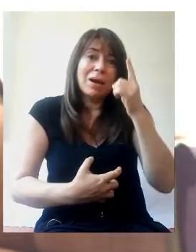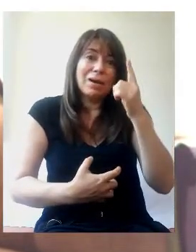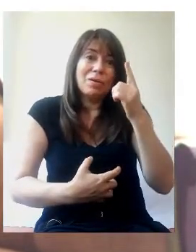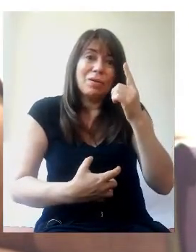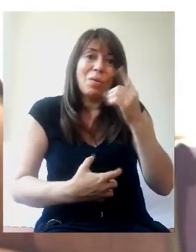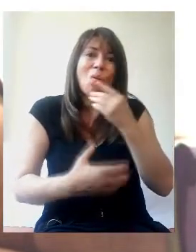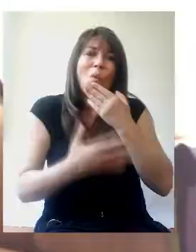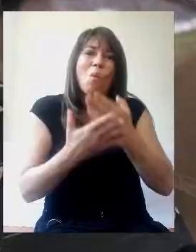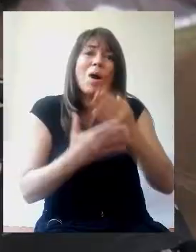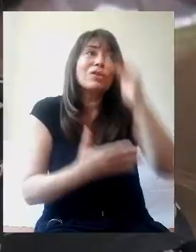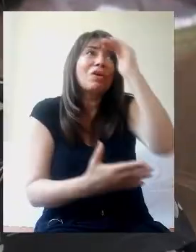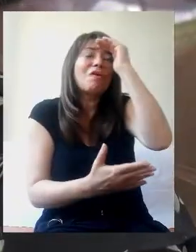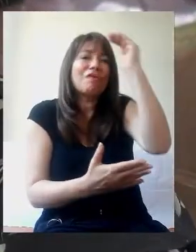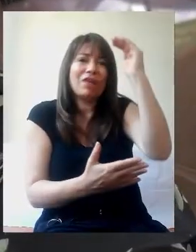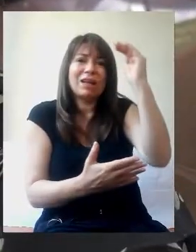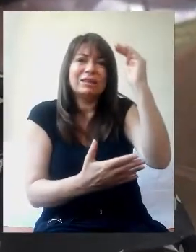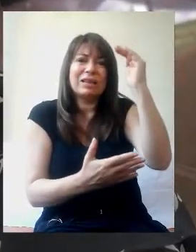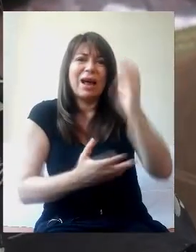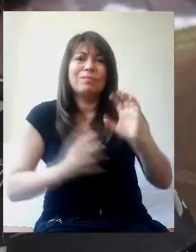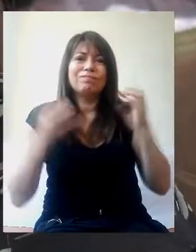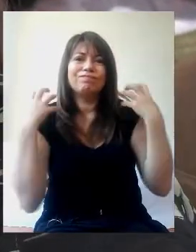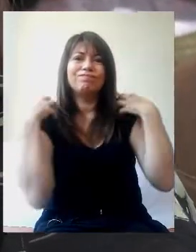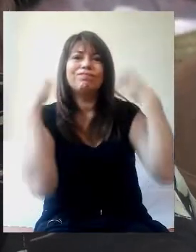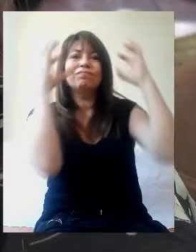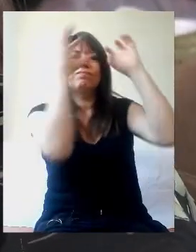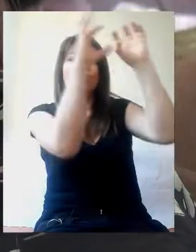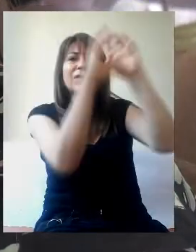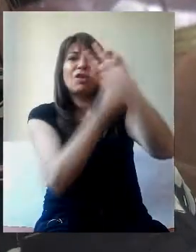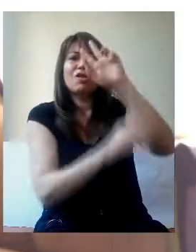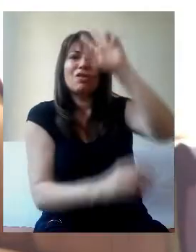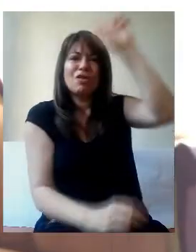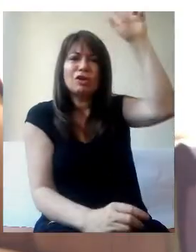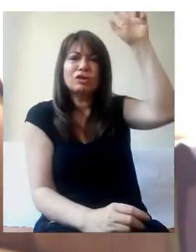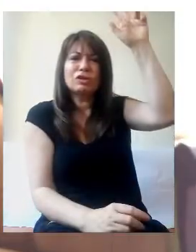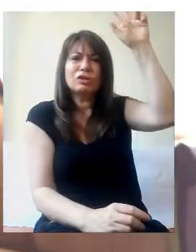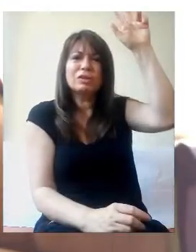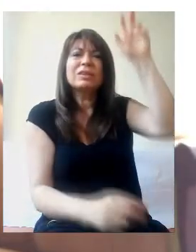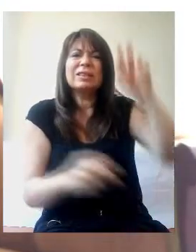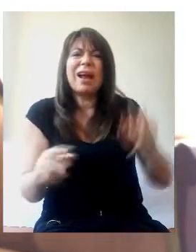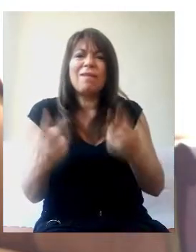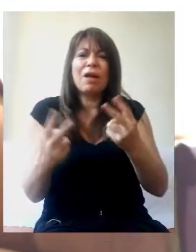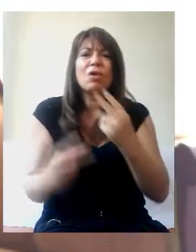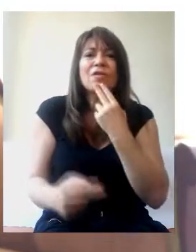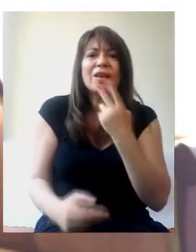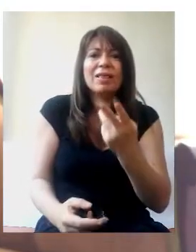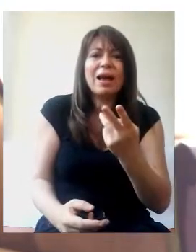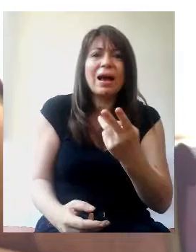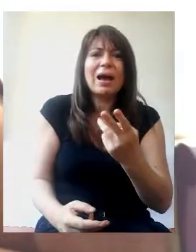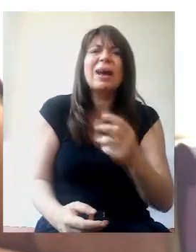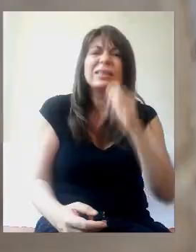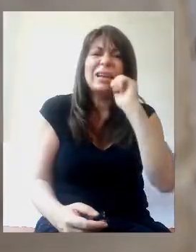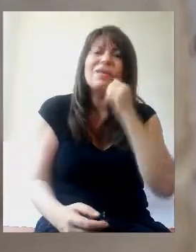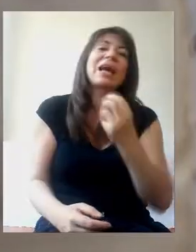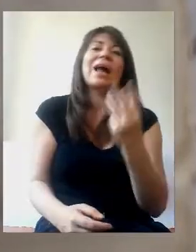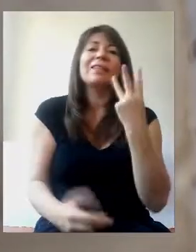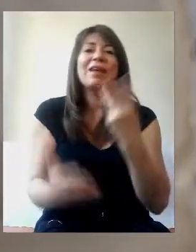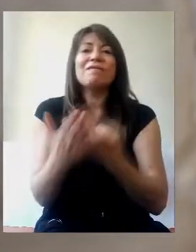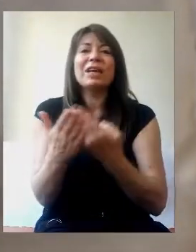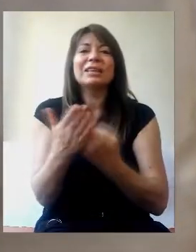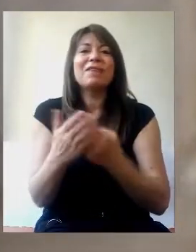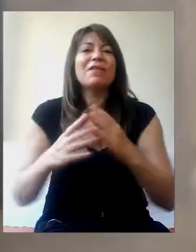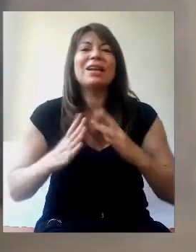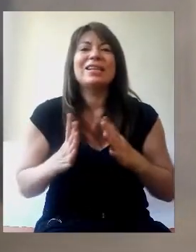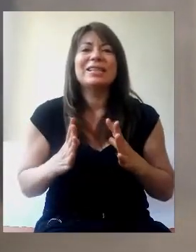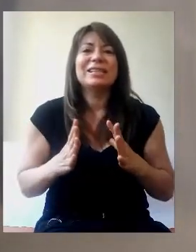cuando pones tu confianza en Dios, el dador de la vida, eres una bienaventurada. Cuando